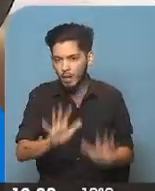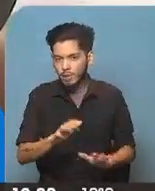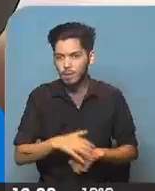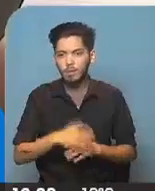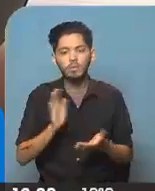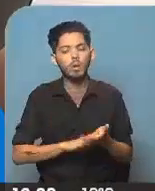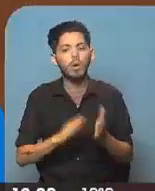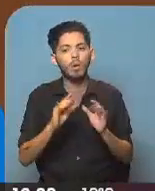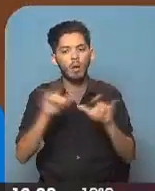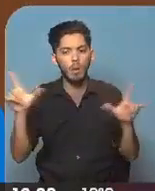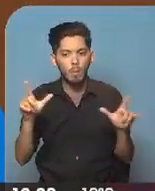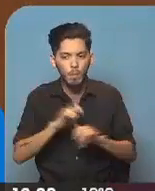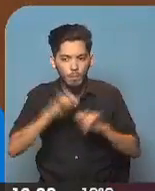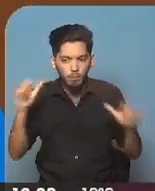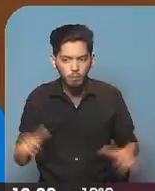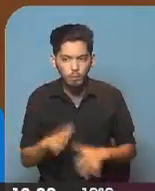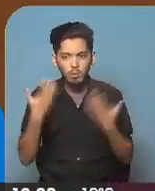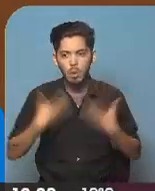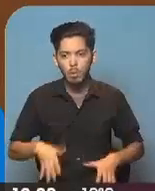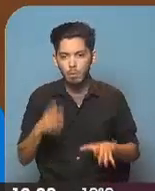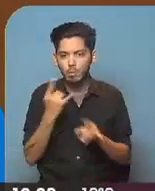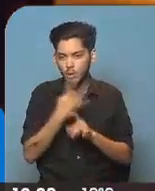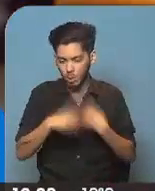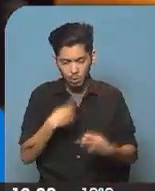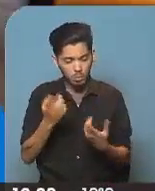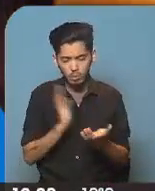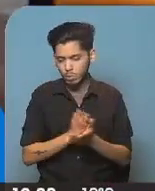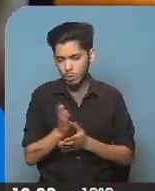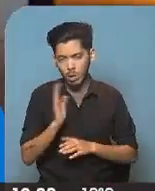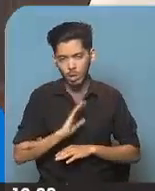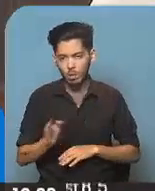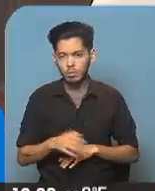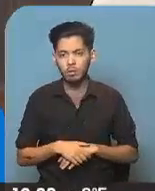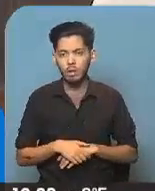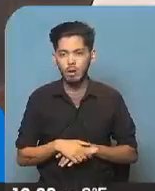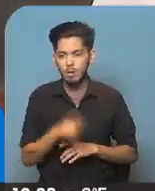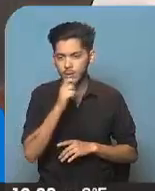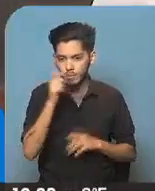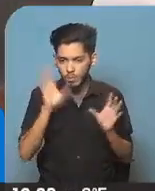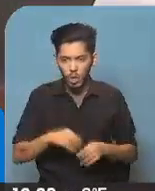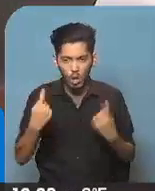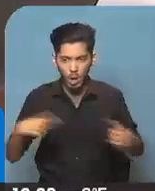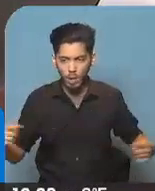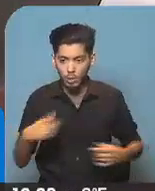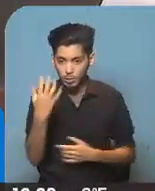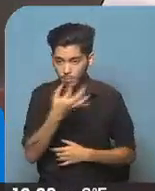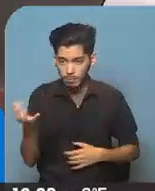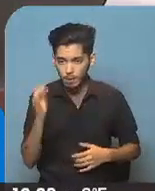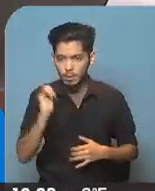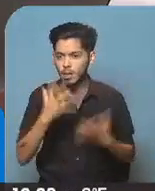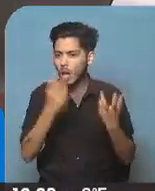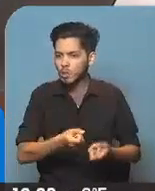a los medios los pedidos que normalmente se hace pues se pueden continuar puesto pero es que es que esto ya